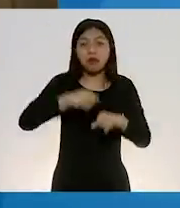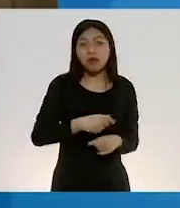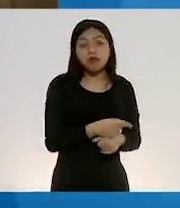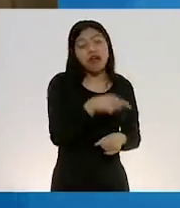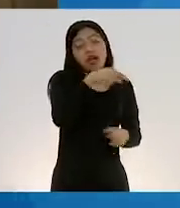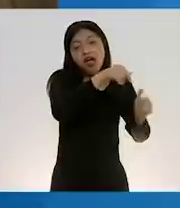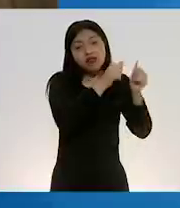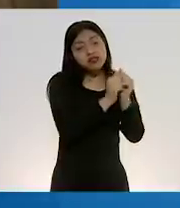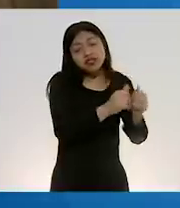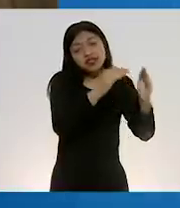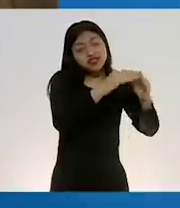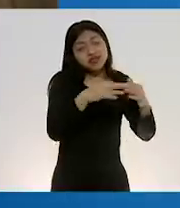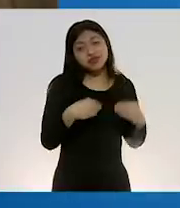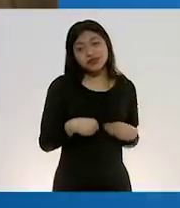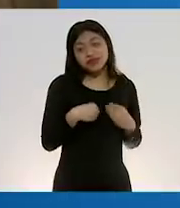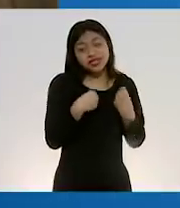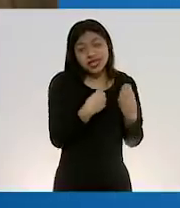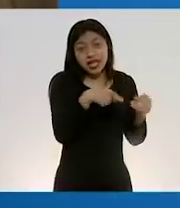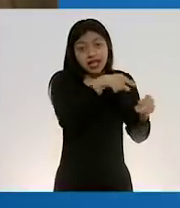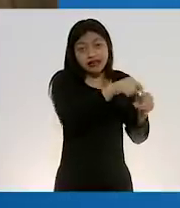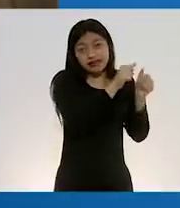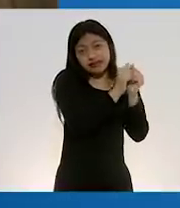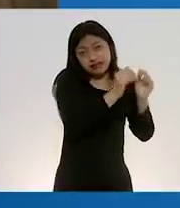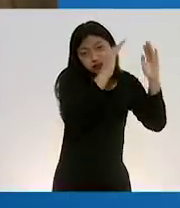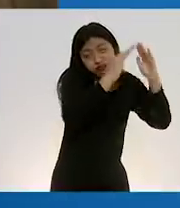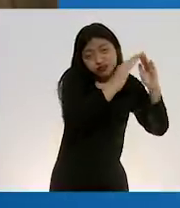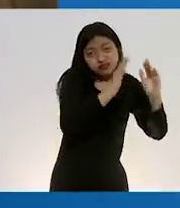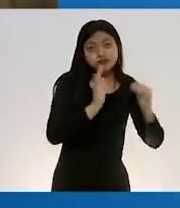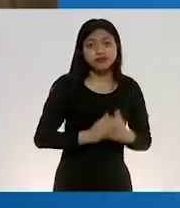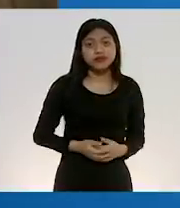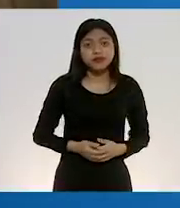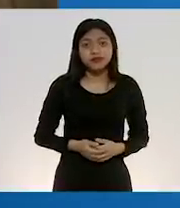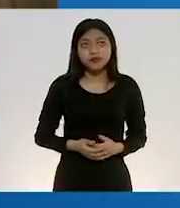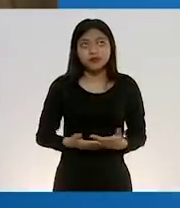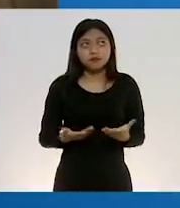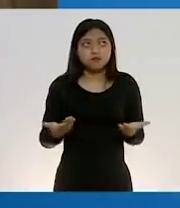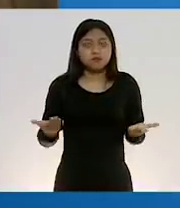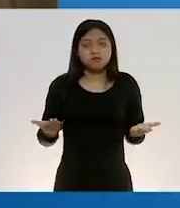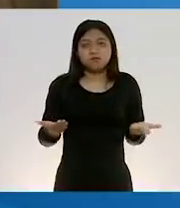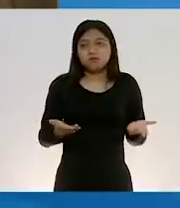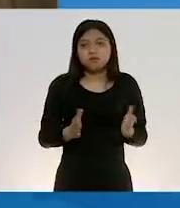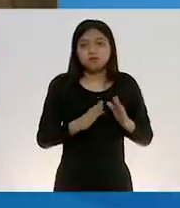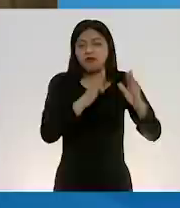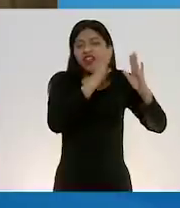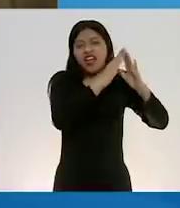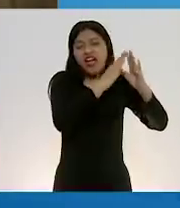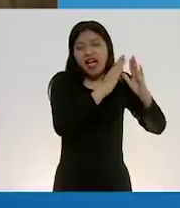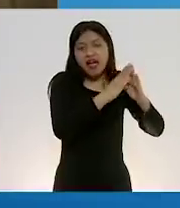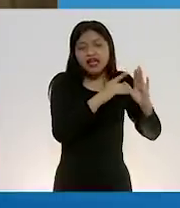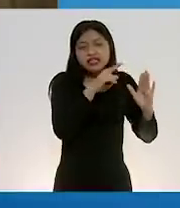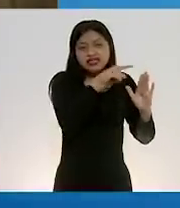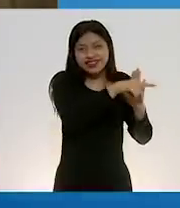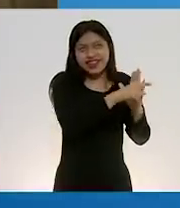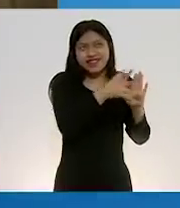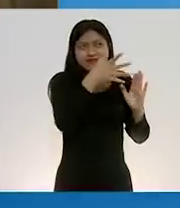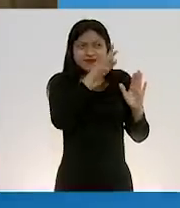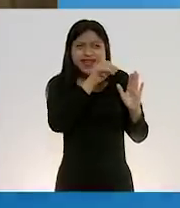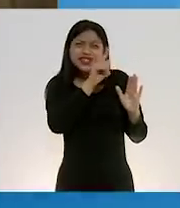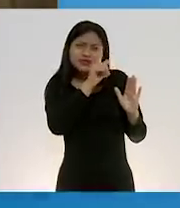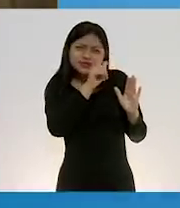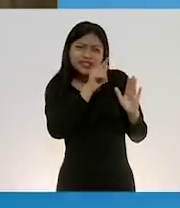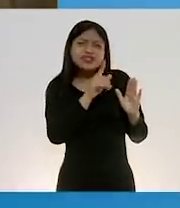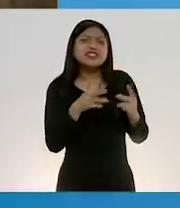ellos. En una de las casas, no sé ahora de quién, llega a haber 70